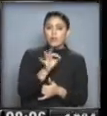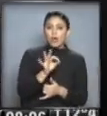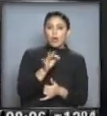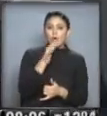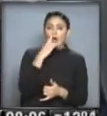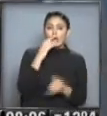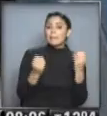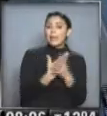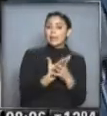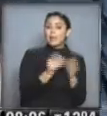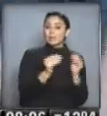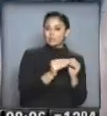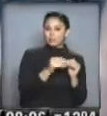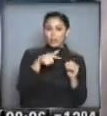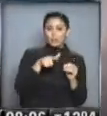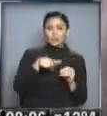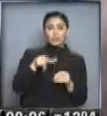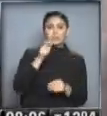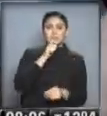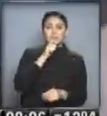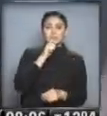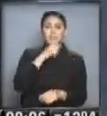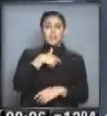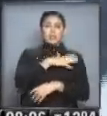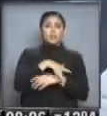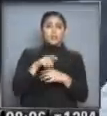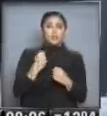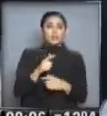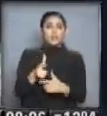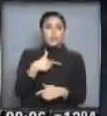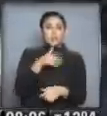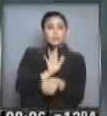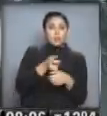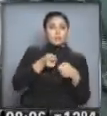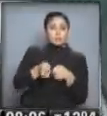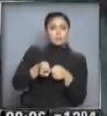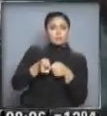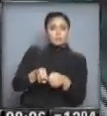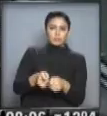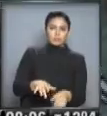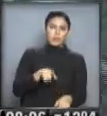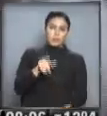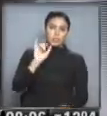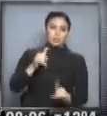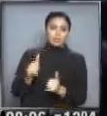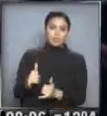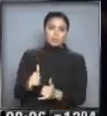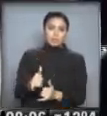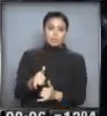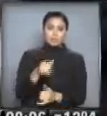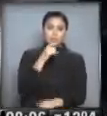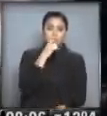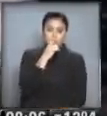armar causas. Esto es una presión enorme para los que no tienen voz, los que no tienen potencia. Entonces es un enorme chantaje sobre los pibes. Lo que pasa